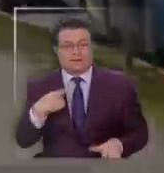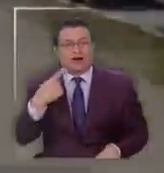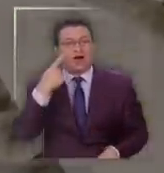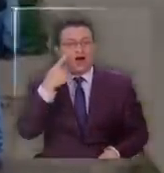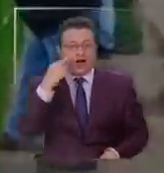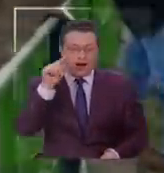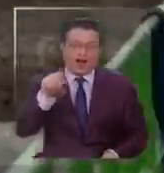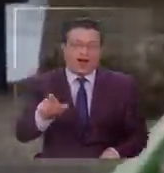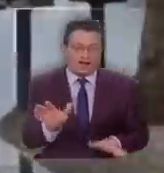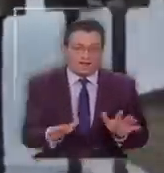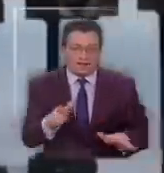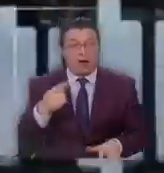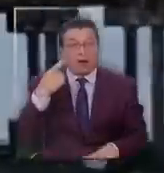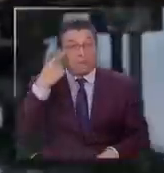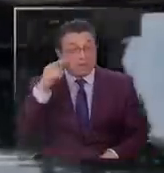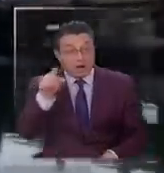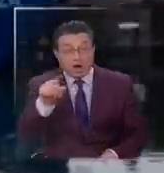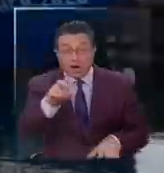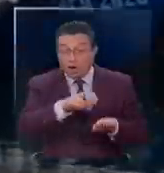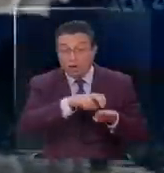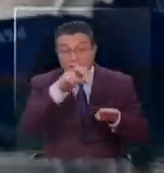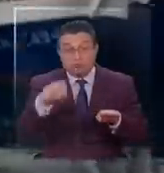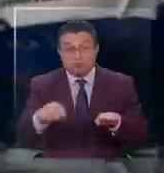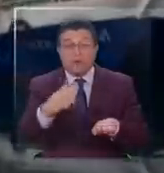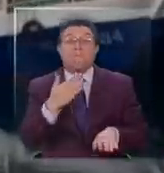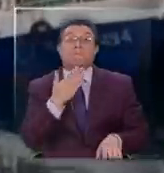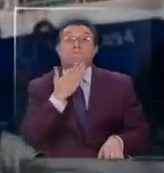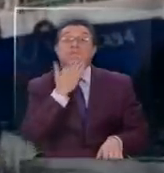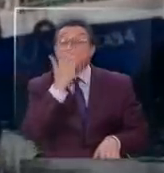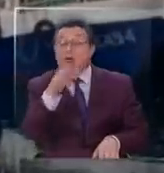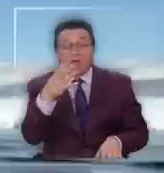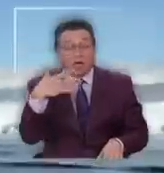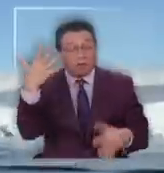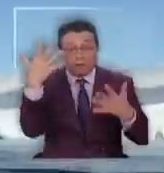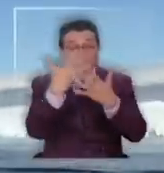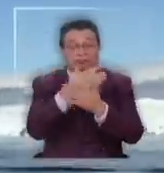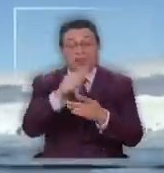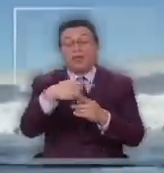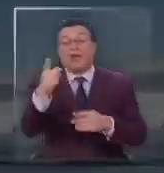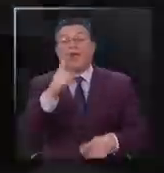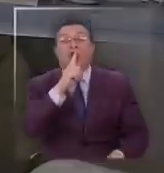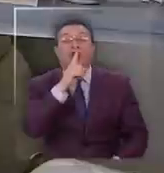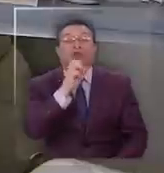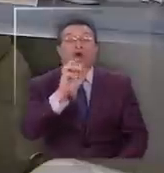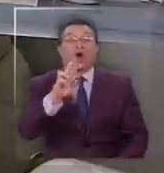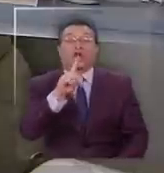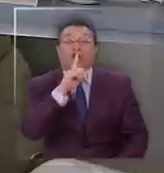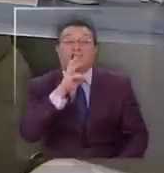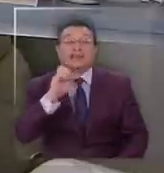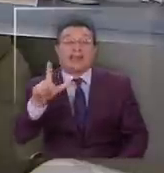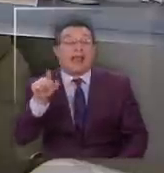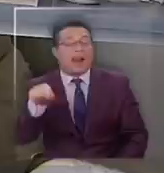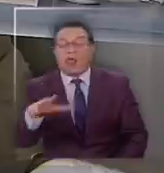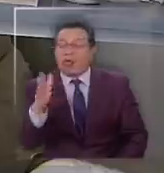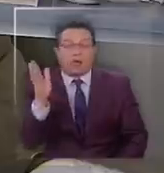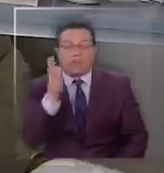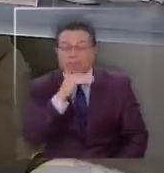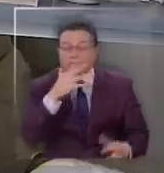Ushuaia, pero nada sobre su desembarco en Punta Arenas y luego en Caleta Tortel.